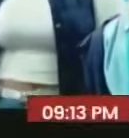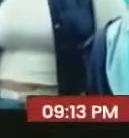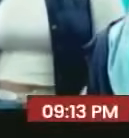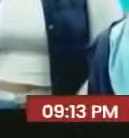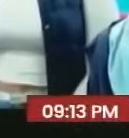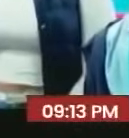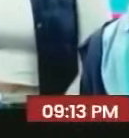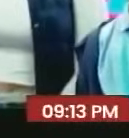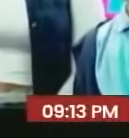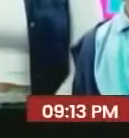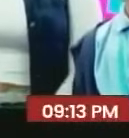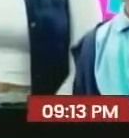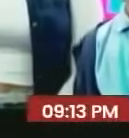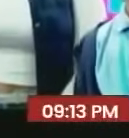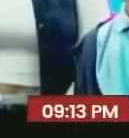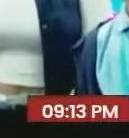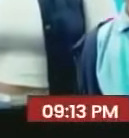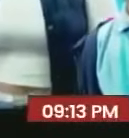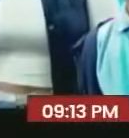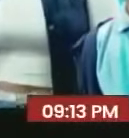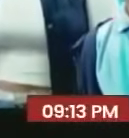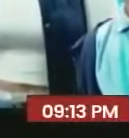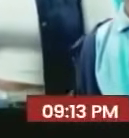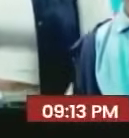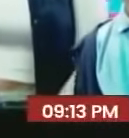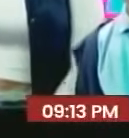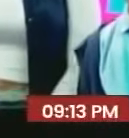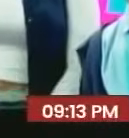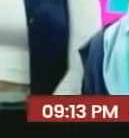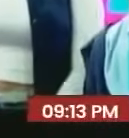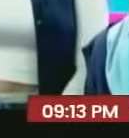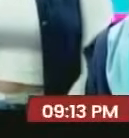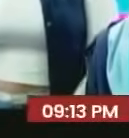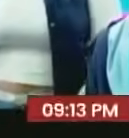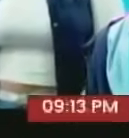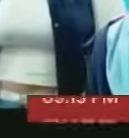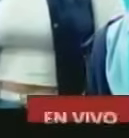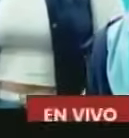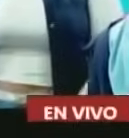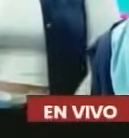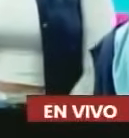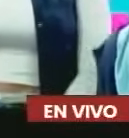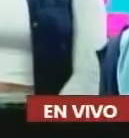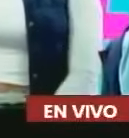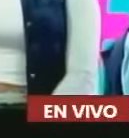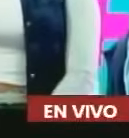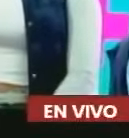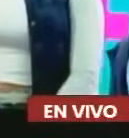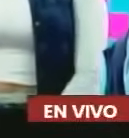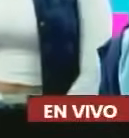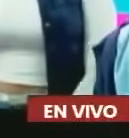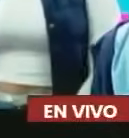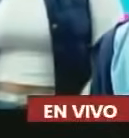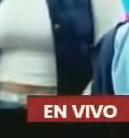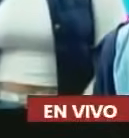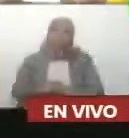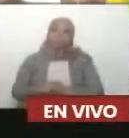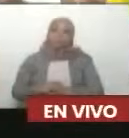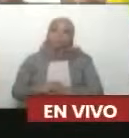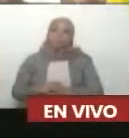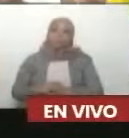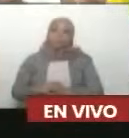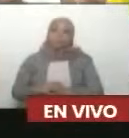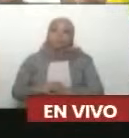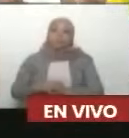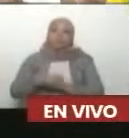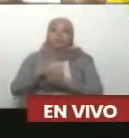de 100 oficinas de el SAIME, estarán abiertas en un operativo especial para